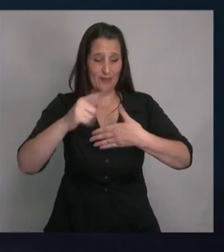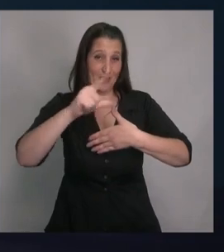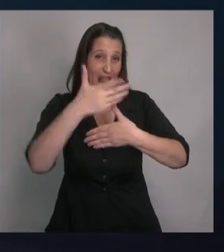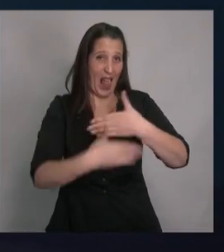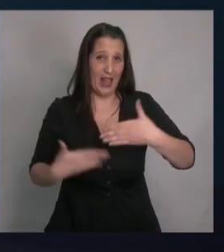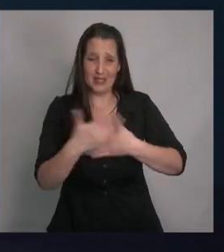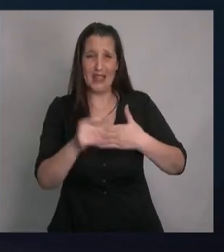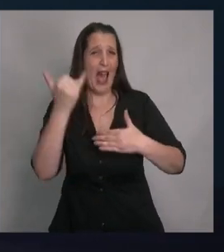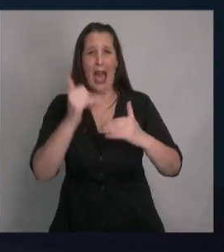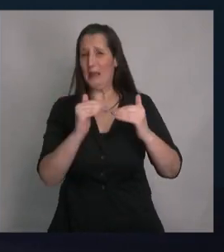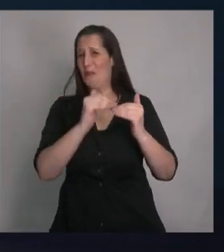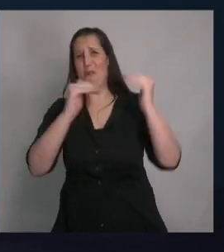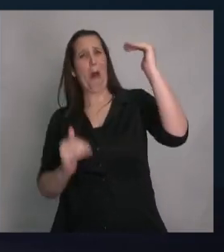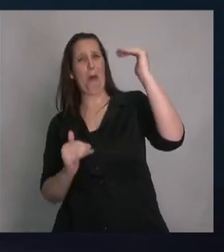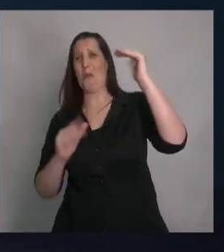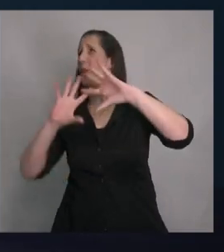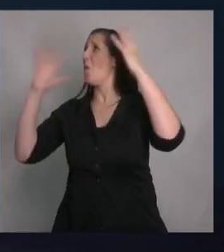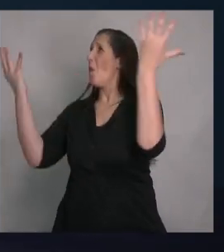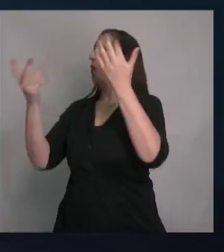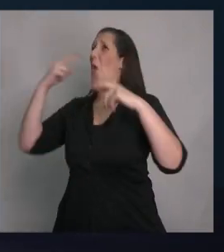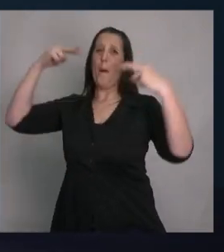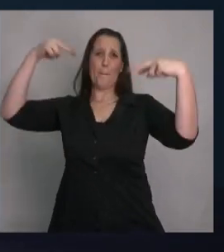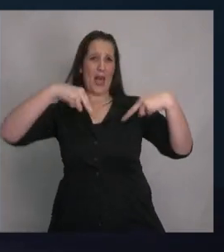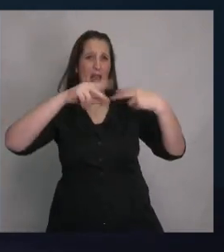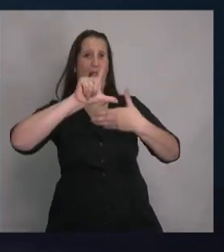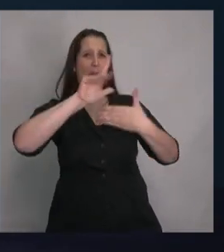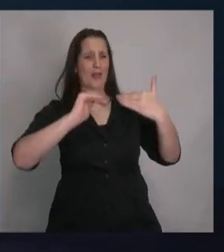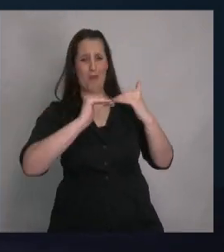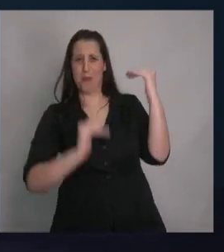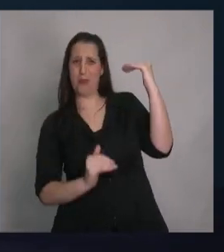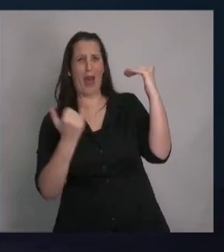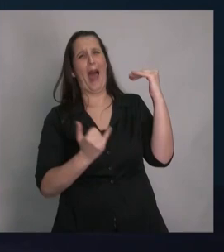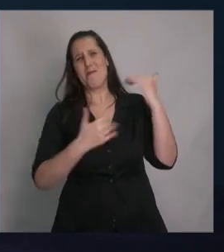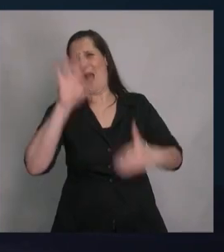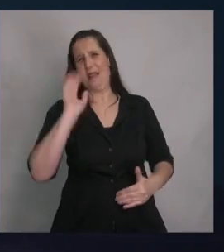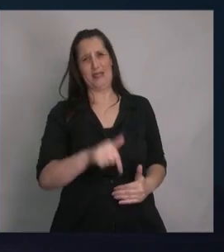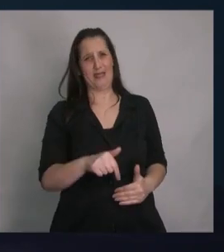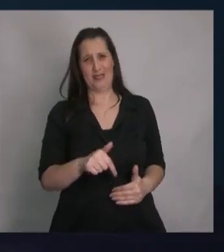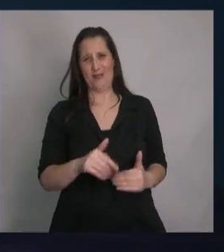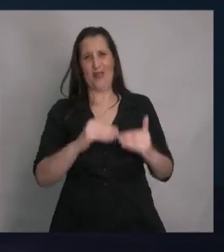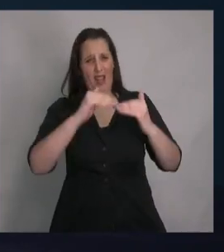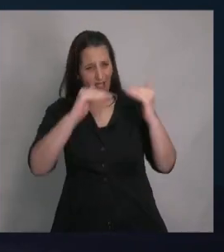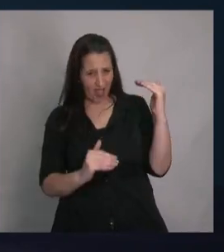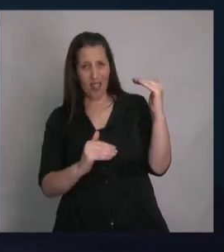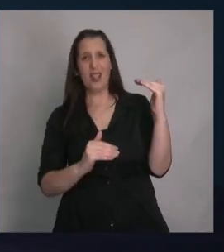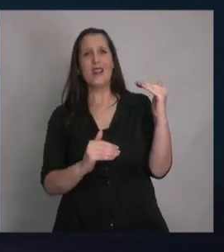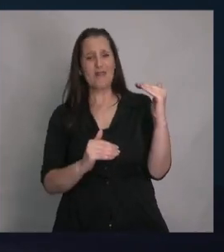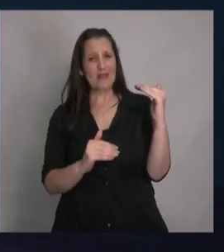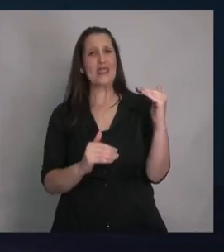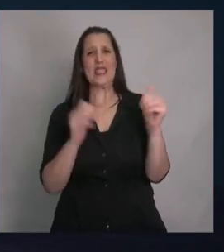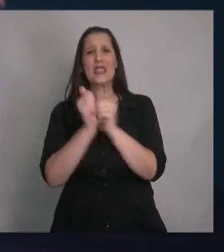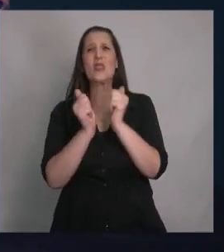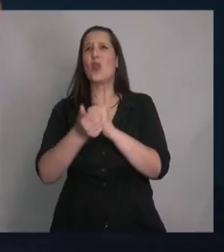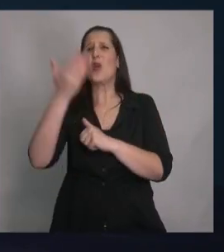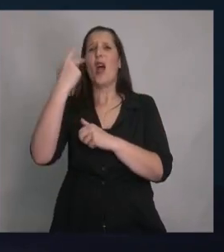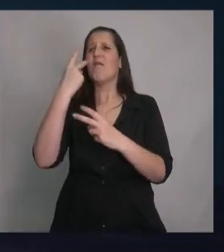desigual socialmente del mundo. Esta desigualdad social es quizás la más alta de la historia de